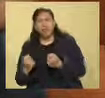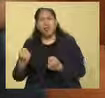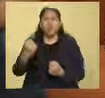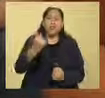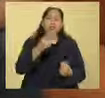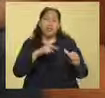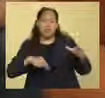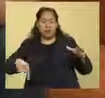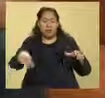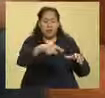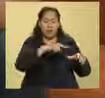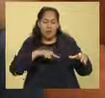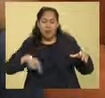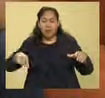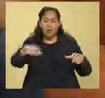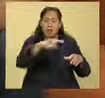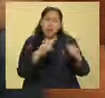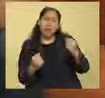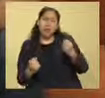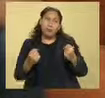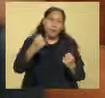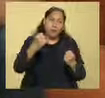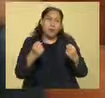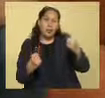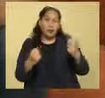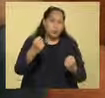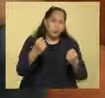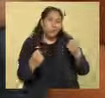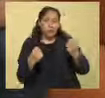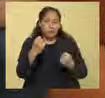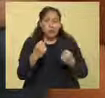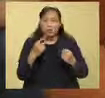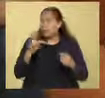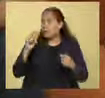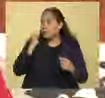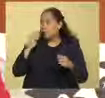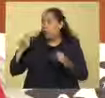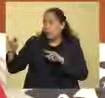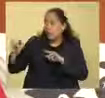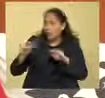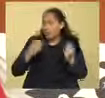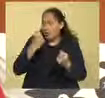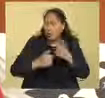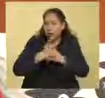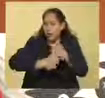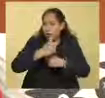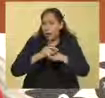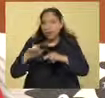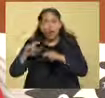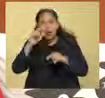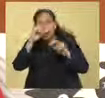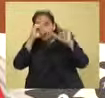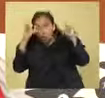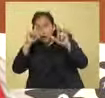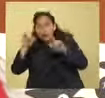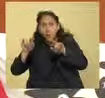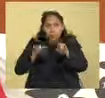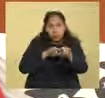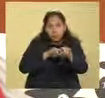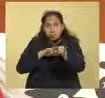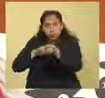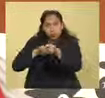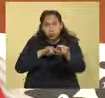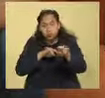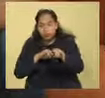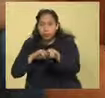debe ser aburrida pero alternadas a la izquierda pero siempre vas peleando con un coche al lado un coche atrás que te viene queriendo rebasar es muy competido ninguna vuelta es